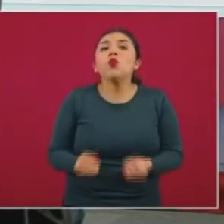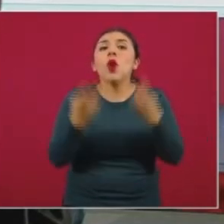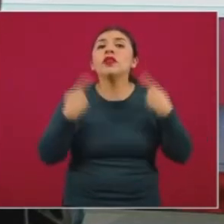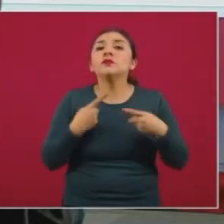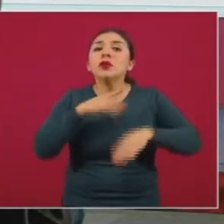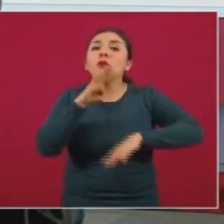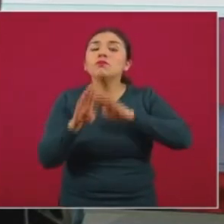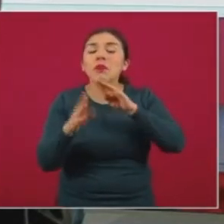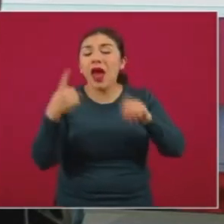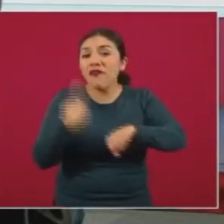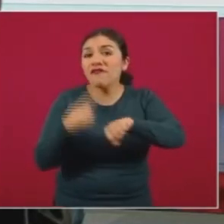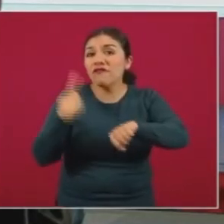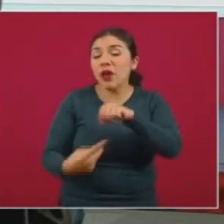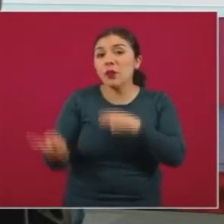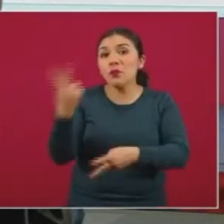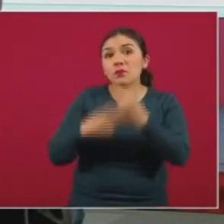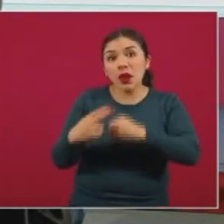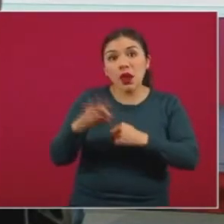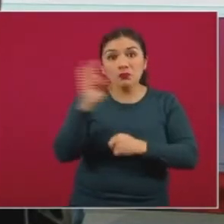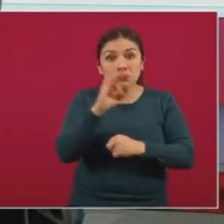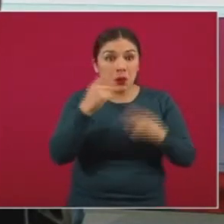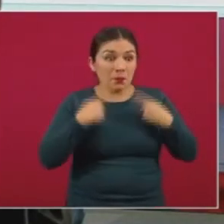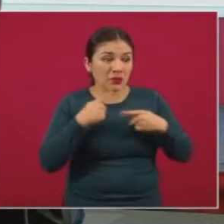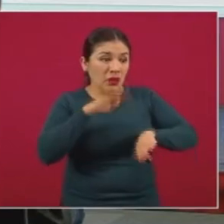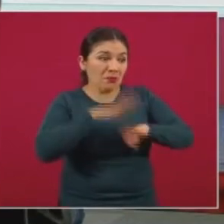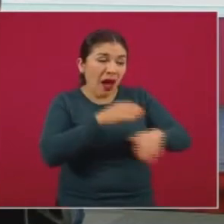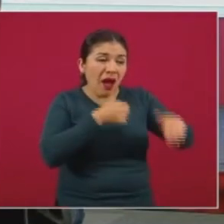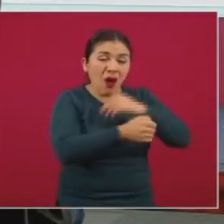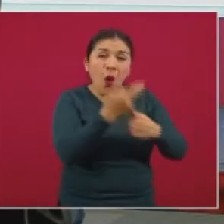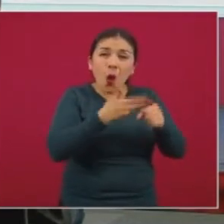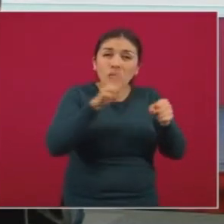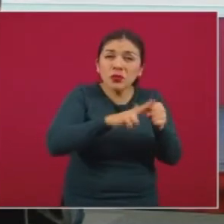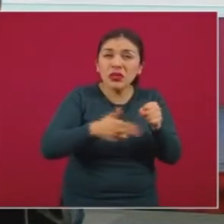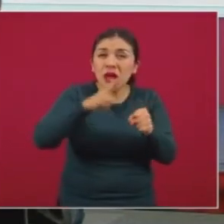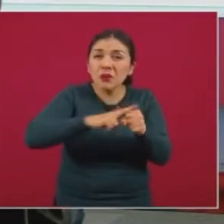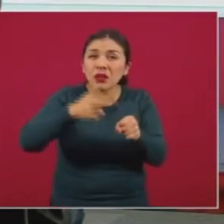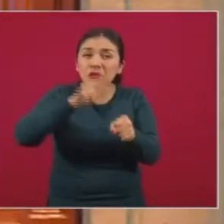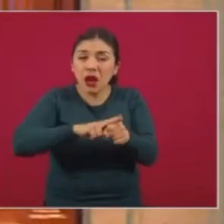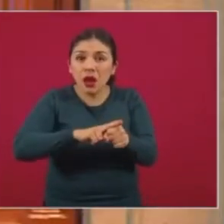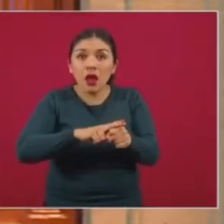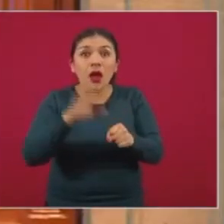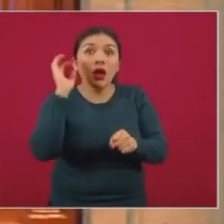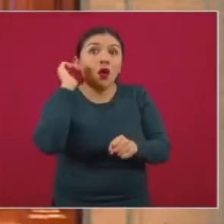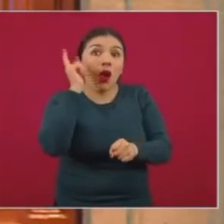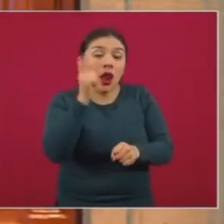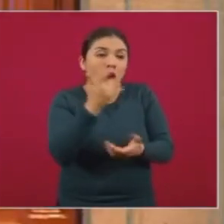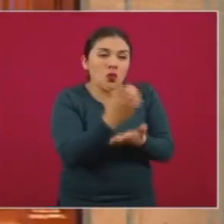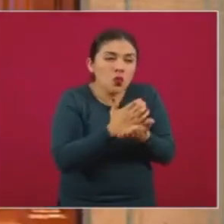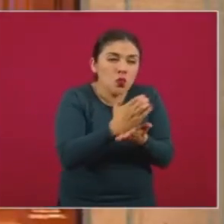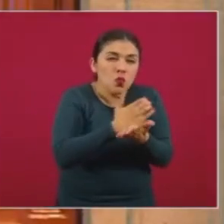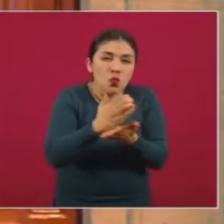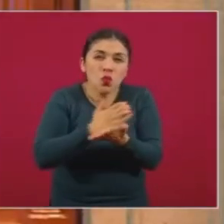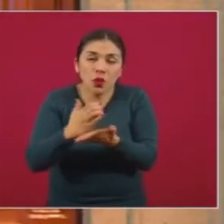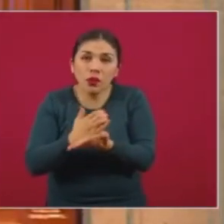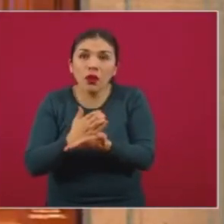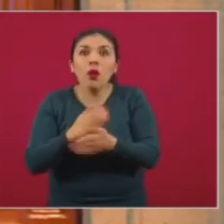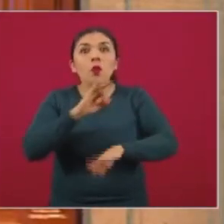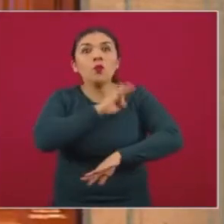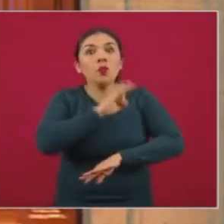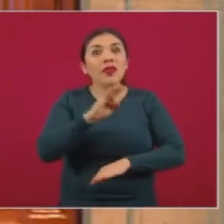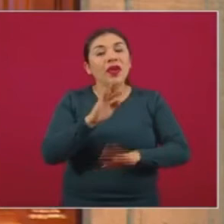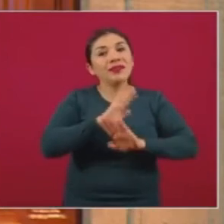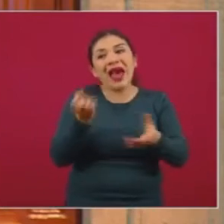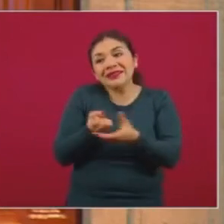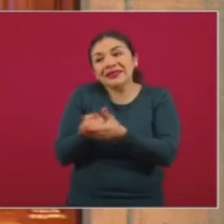bueno, esperemos que en la medida que los pacientes hospitalizados continúen recobrando la salud y egresen